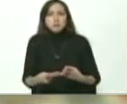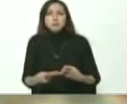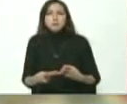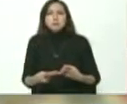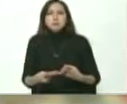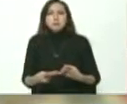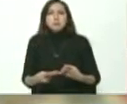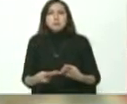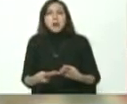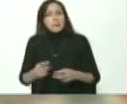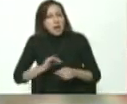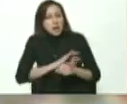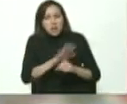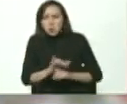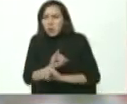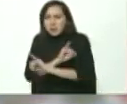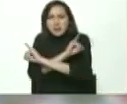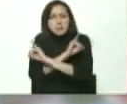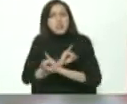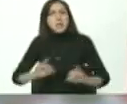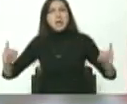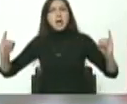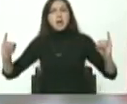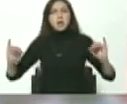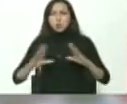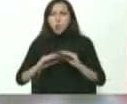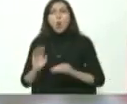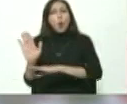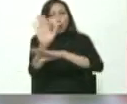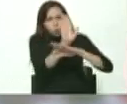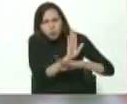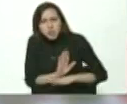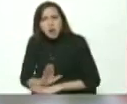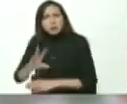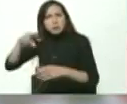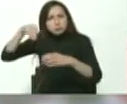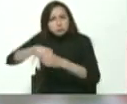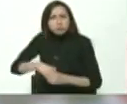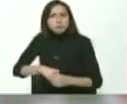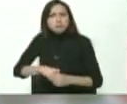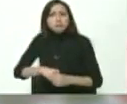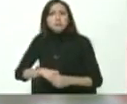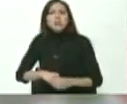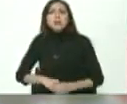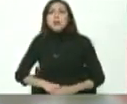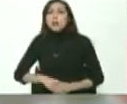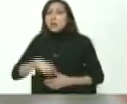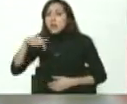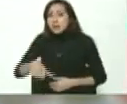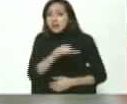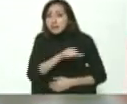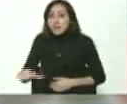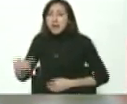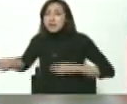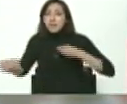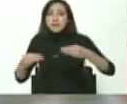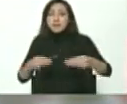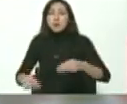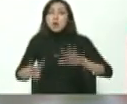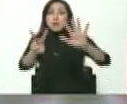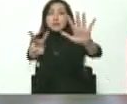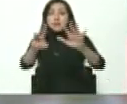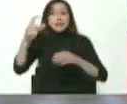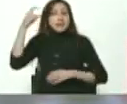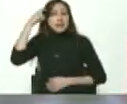las cadenas de transmisión, para cuidarnos. Y luego 7 días, como esta semana, de flexibilización